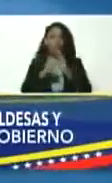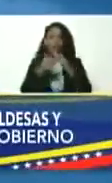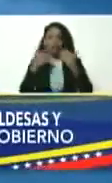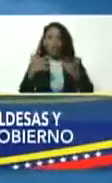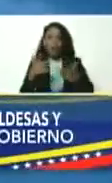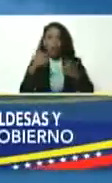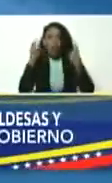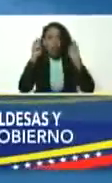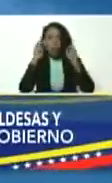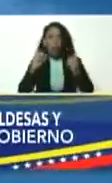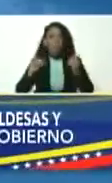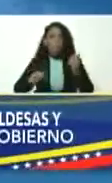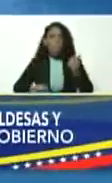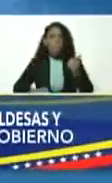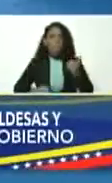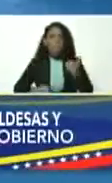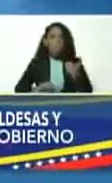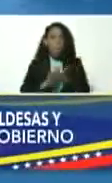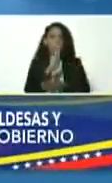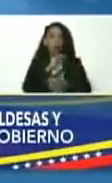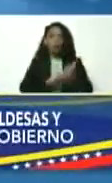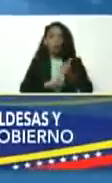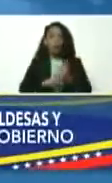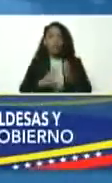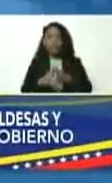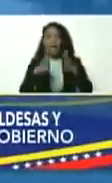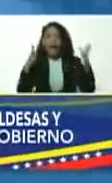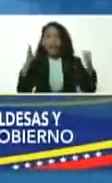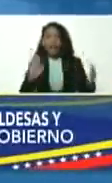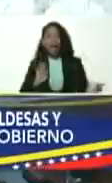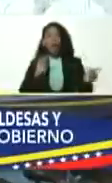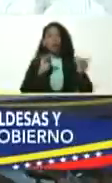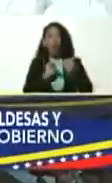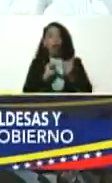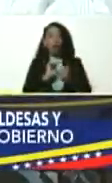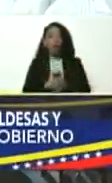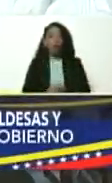salto tremendo cualitativo